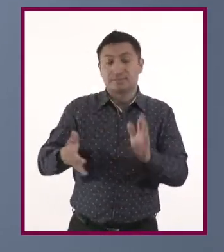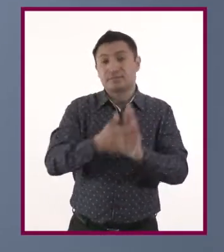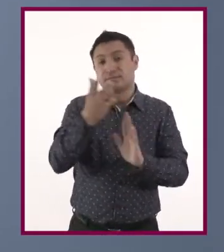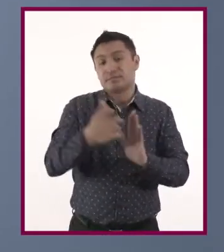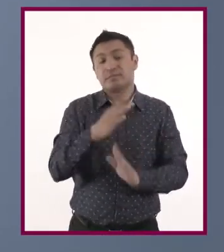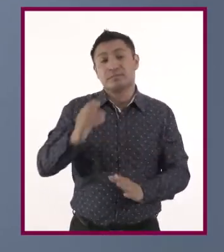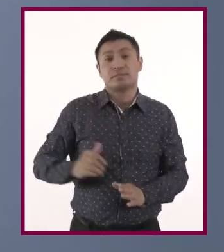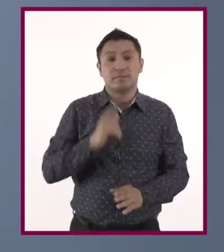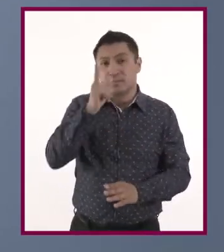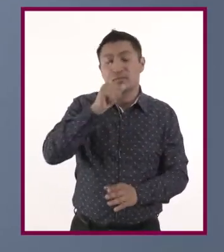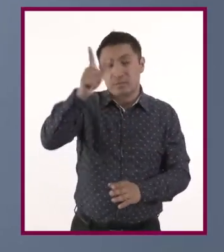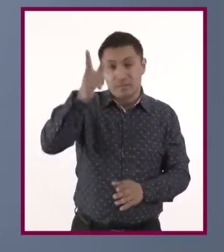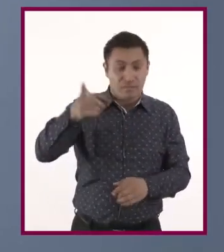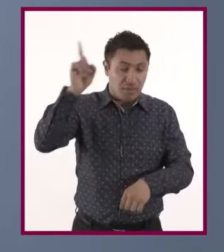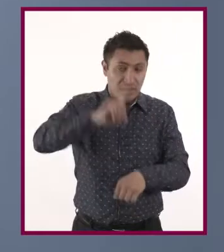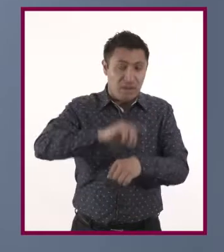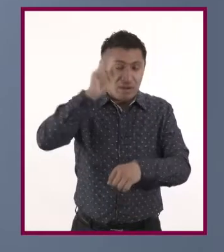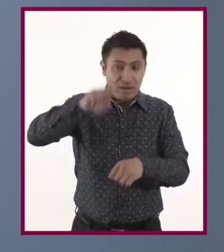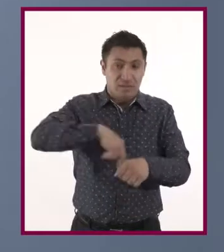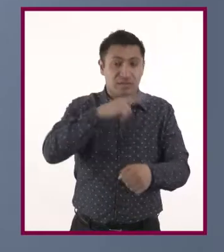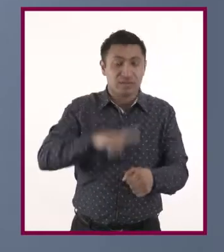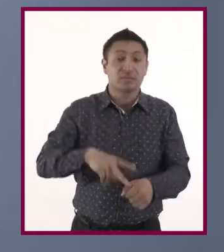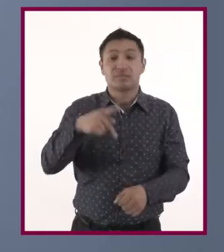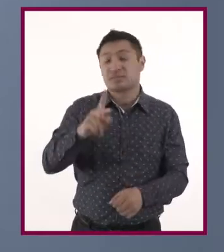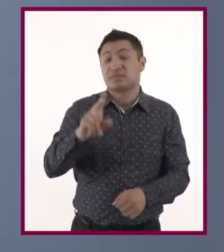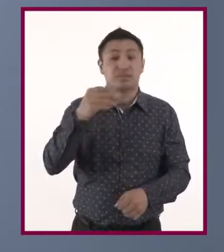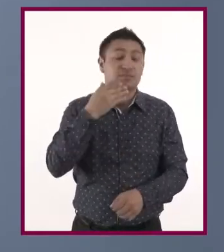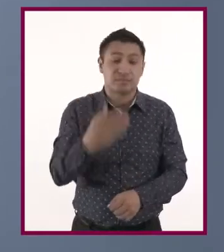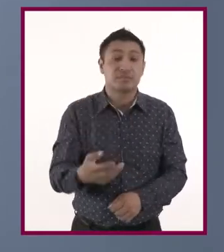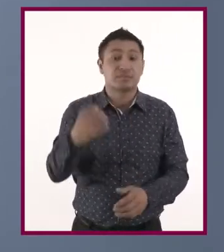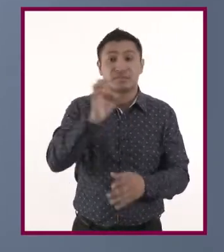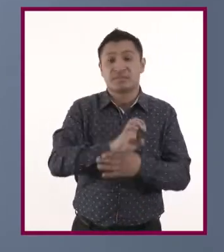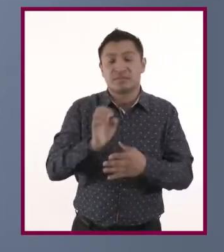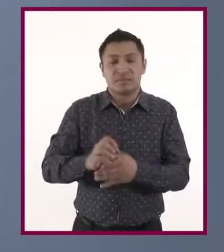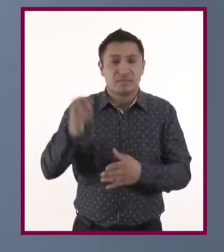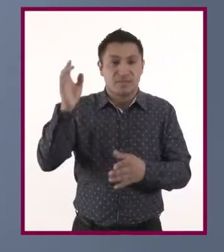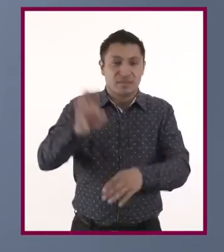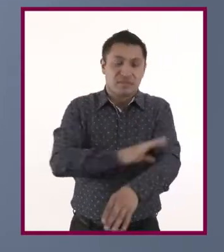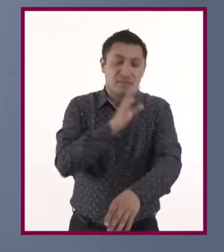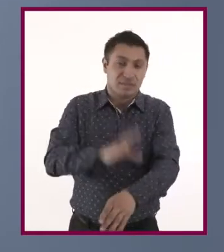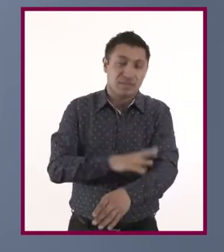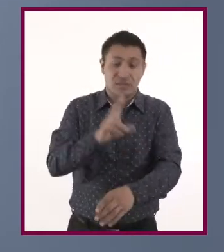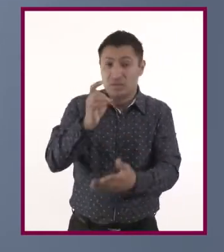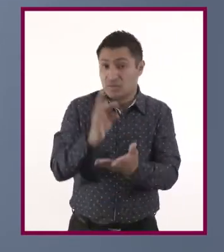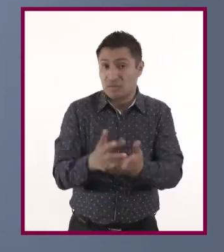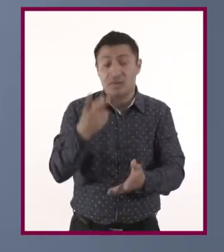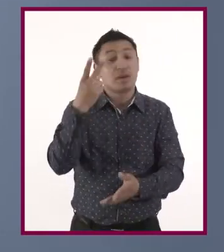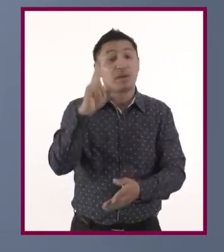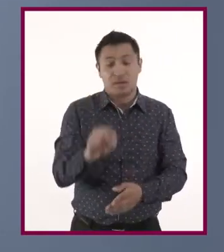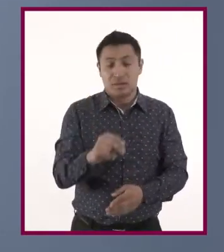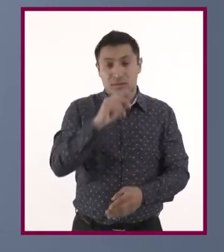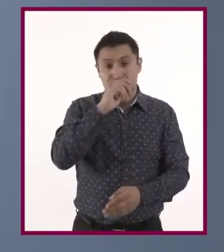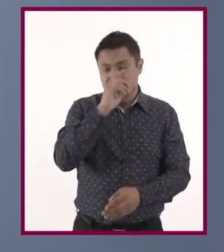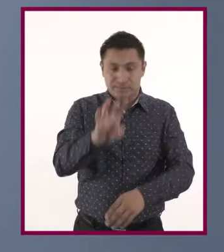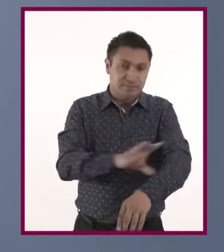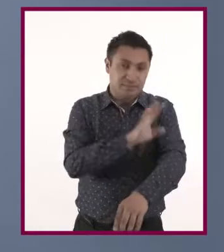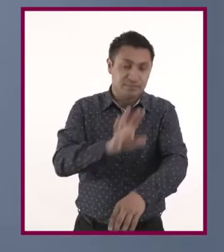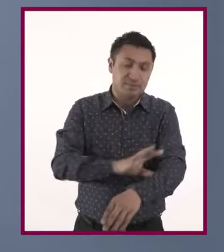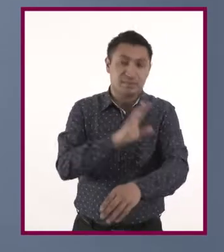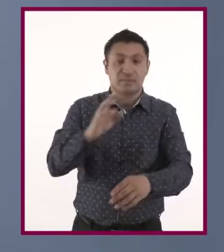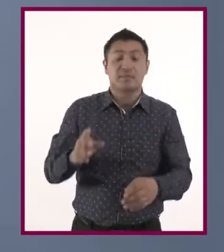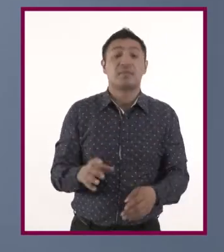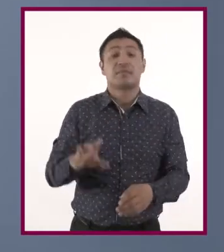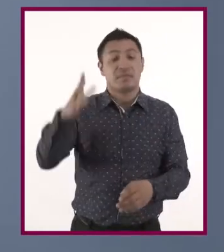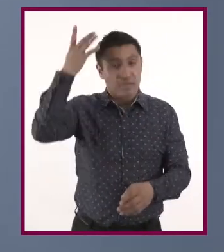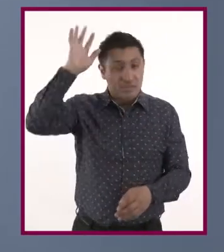aprovecha la luz natural del día, pero no es suficiente, por lo que la energía solar no es la única fuente de energía. La energía solar activa